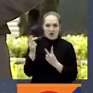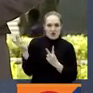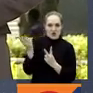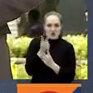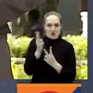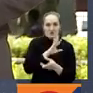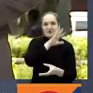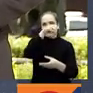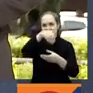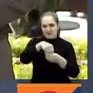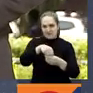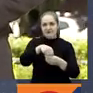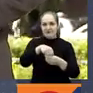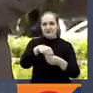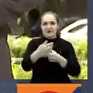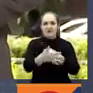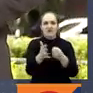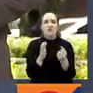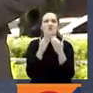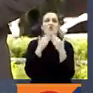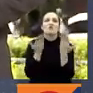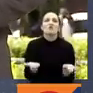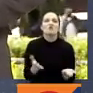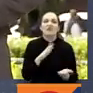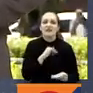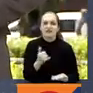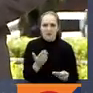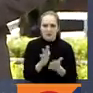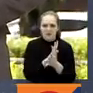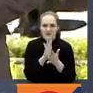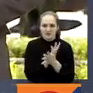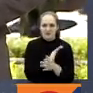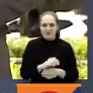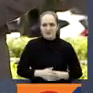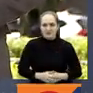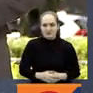de RTVC Noticias. ¿Cómo han encontrado la ciudad?